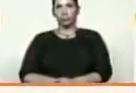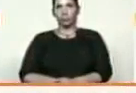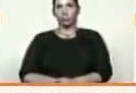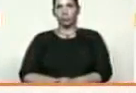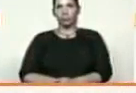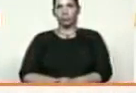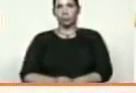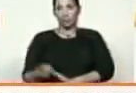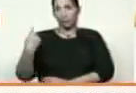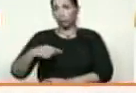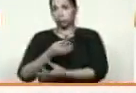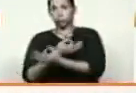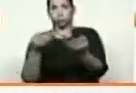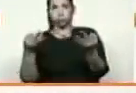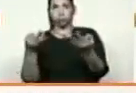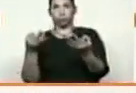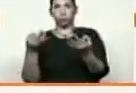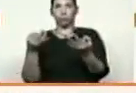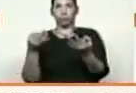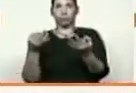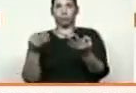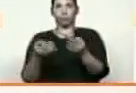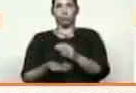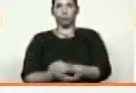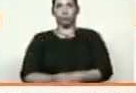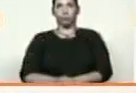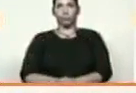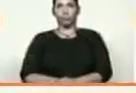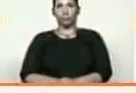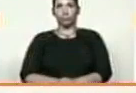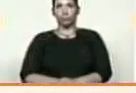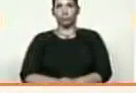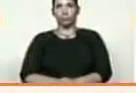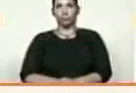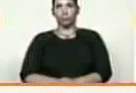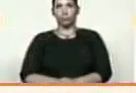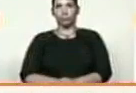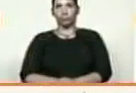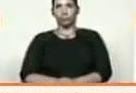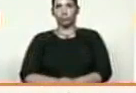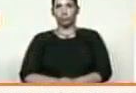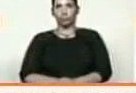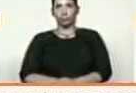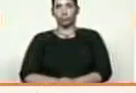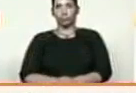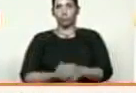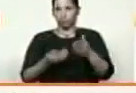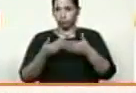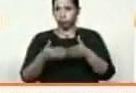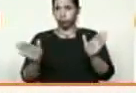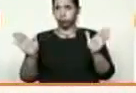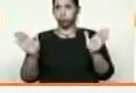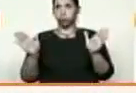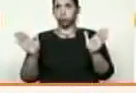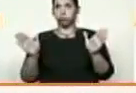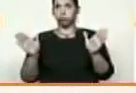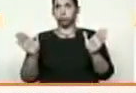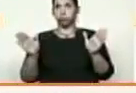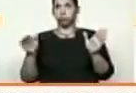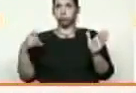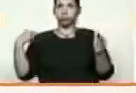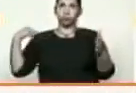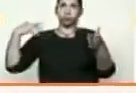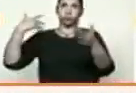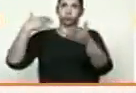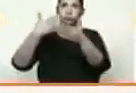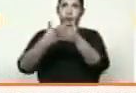éxito. Ni los Kirchner. El Frente Amplio en el Uruguay tenía años. No lo hubiese logrado sin la